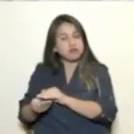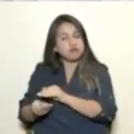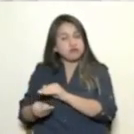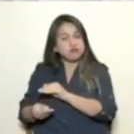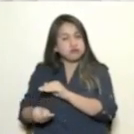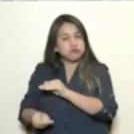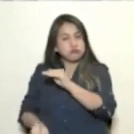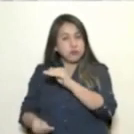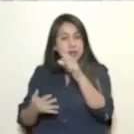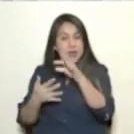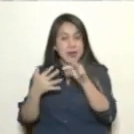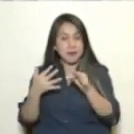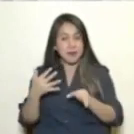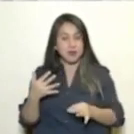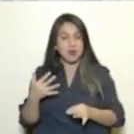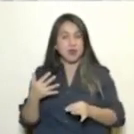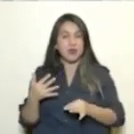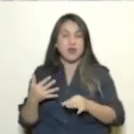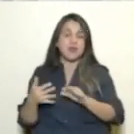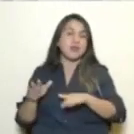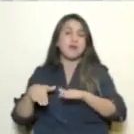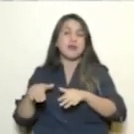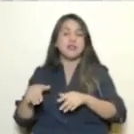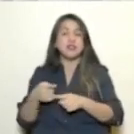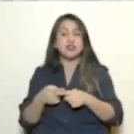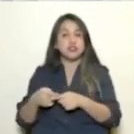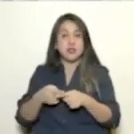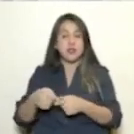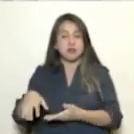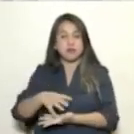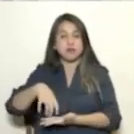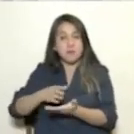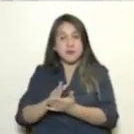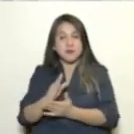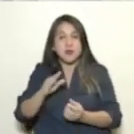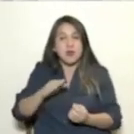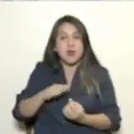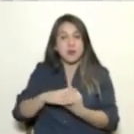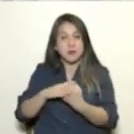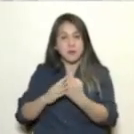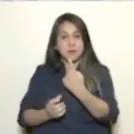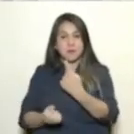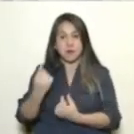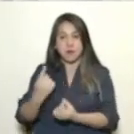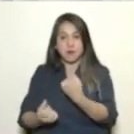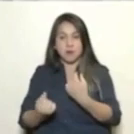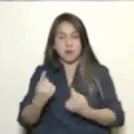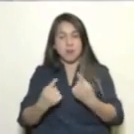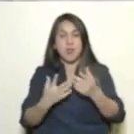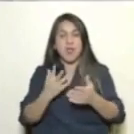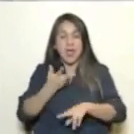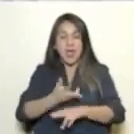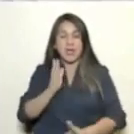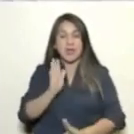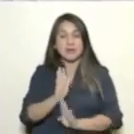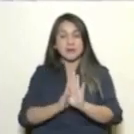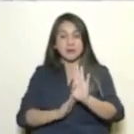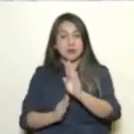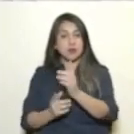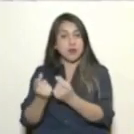en donde el tipo de sociedad que empezaba a emerger, porque digámoslo francamente, hubo crecimiento